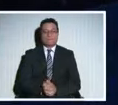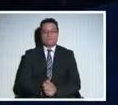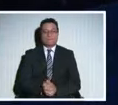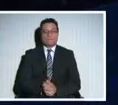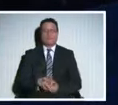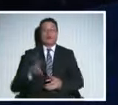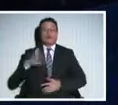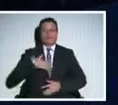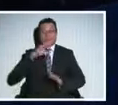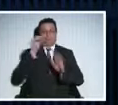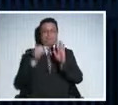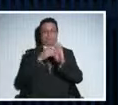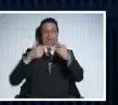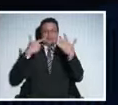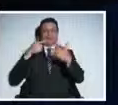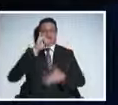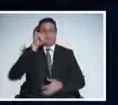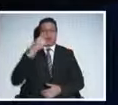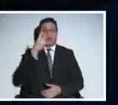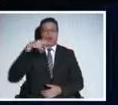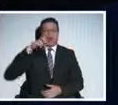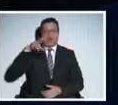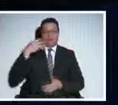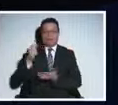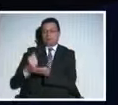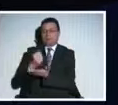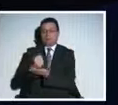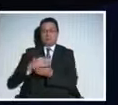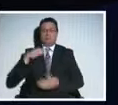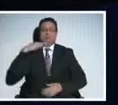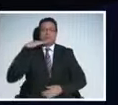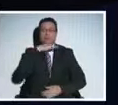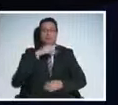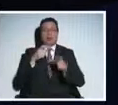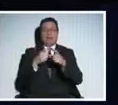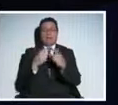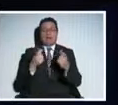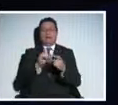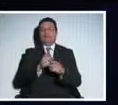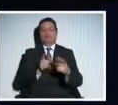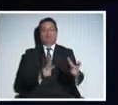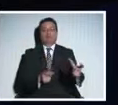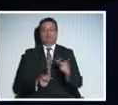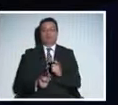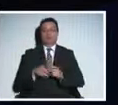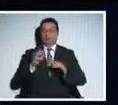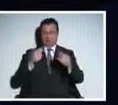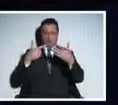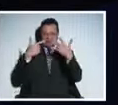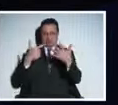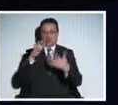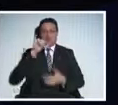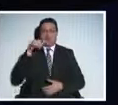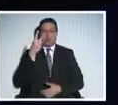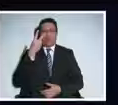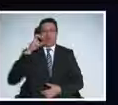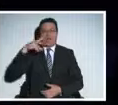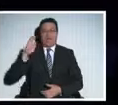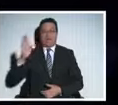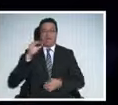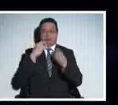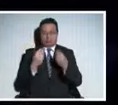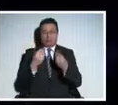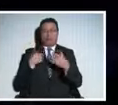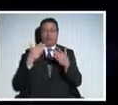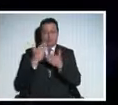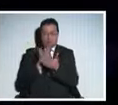Yo le pongo un 7 a Junaed porque pude hacer el trámite muy rápido y me entregaron el pase al Tiro. Me parece un 7 Junaed. Como estudiante me gusta mucho